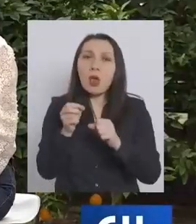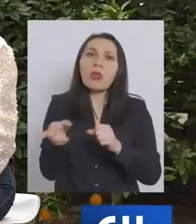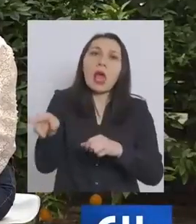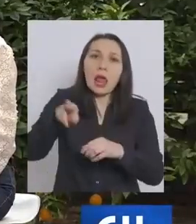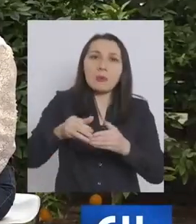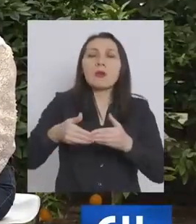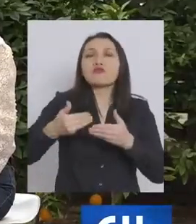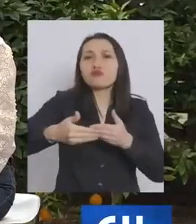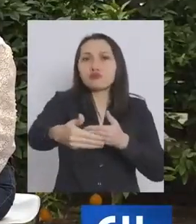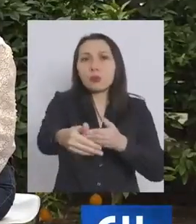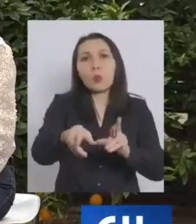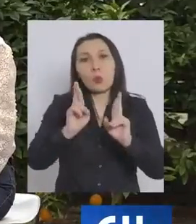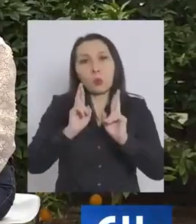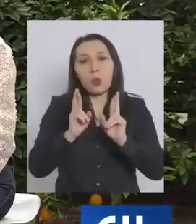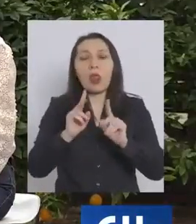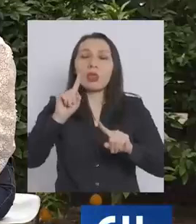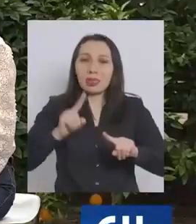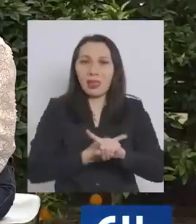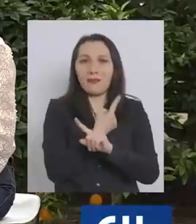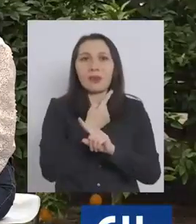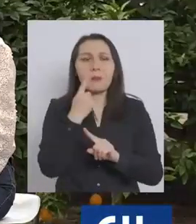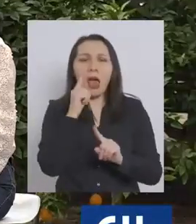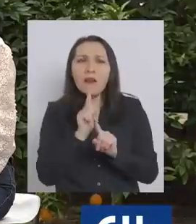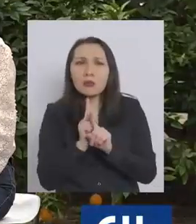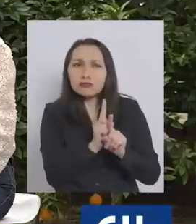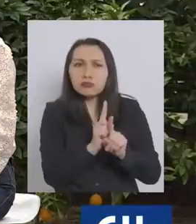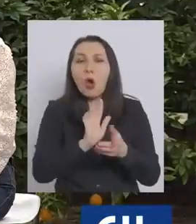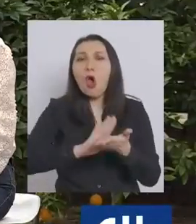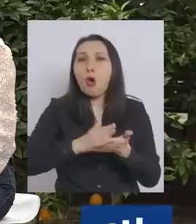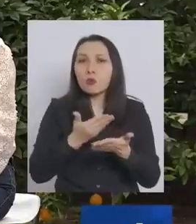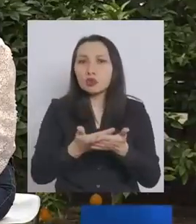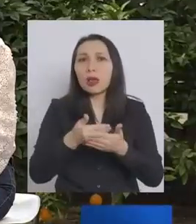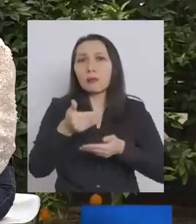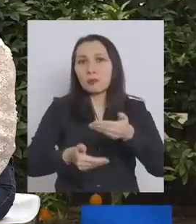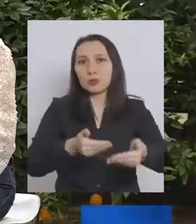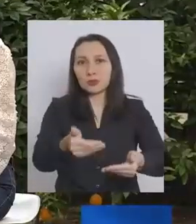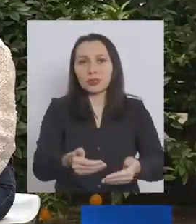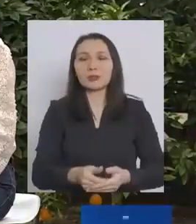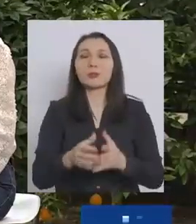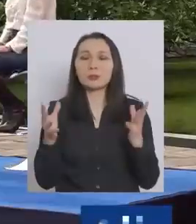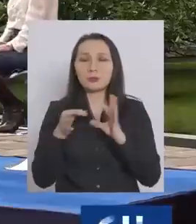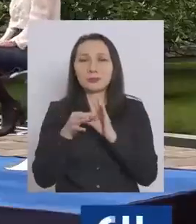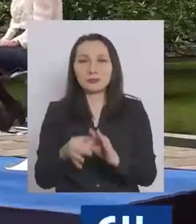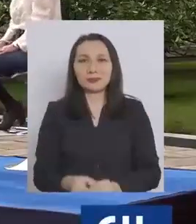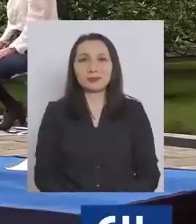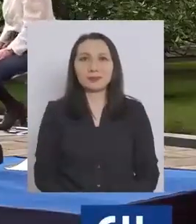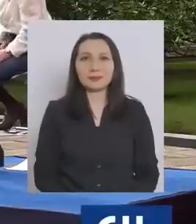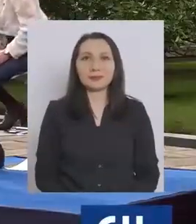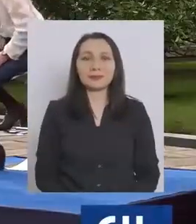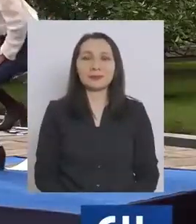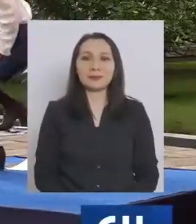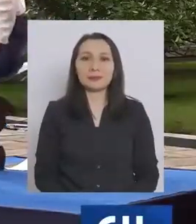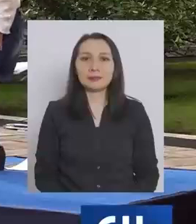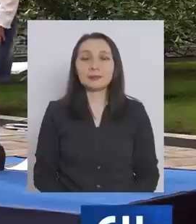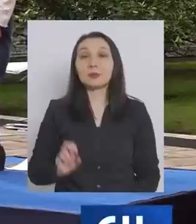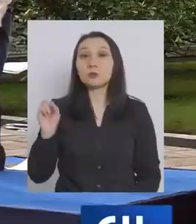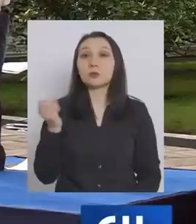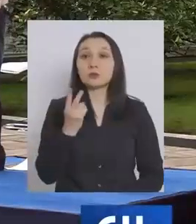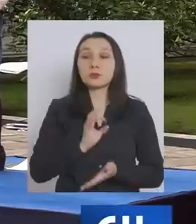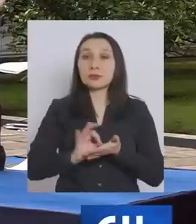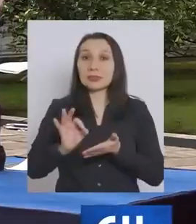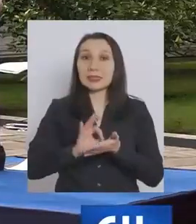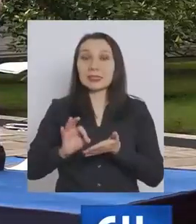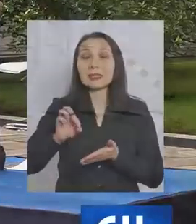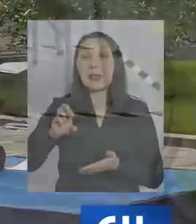en el tiempo para darle seguimiento y continuidad a este proceso. Muchas gracias. Bueno, ahí está el ministro de